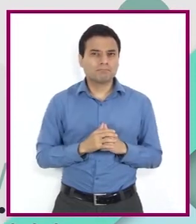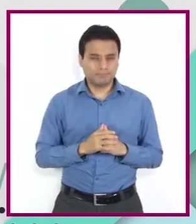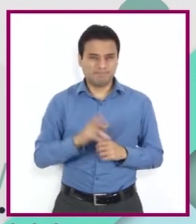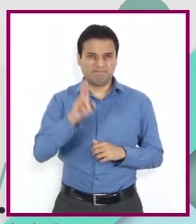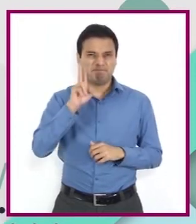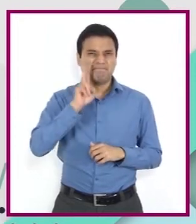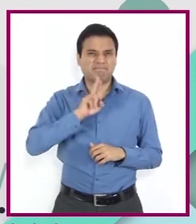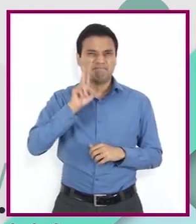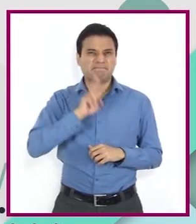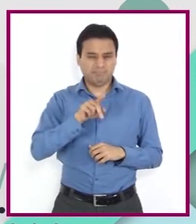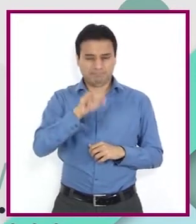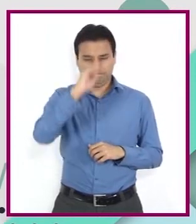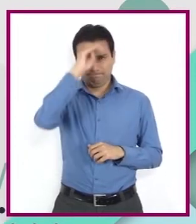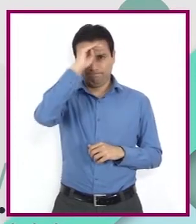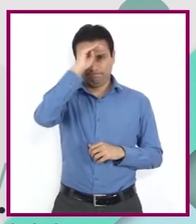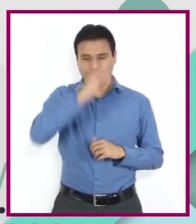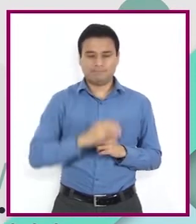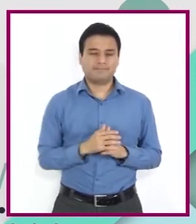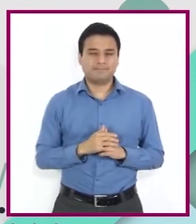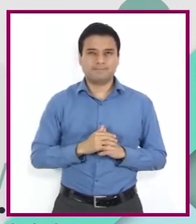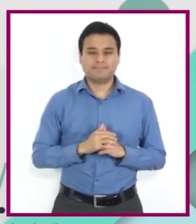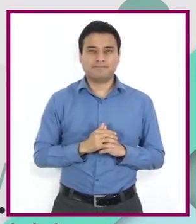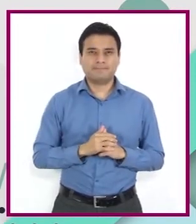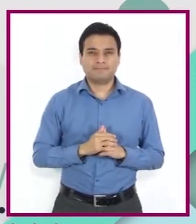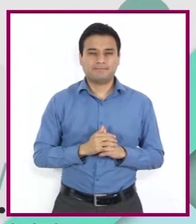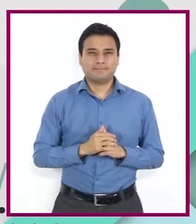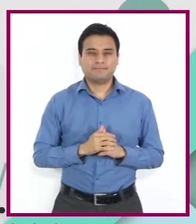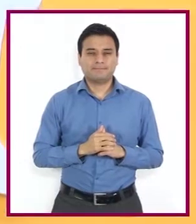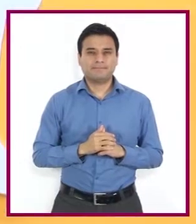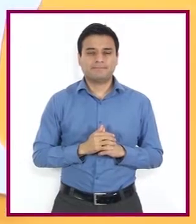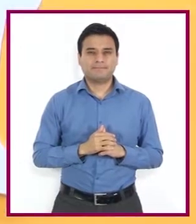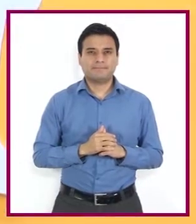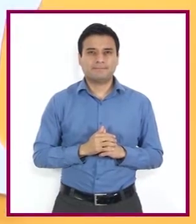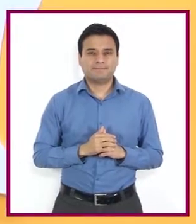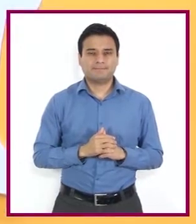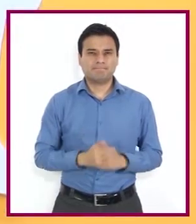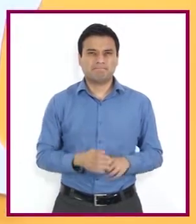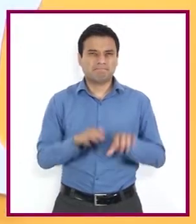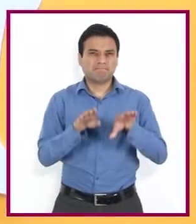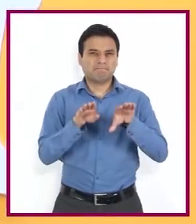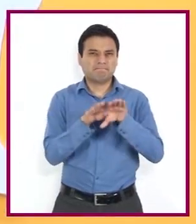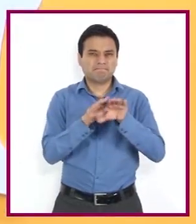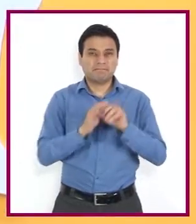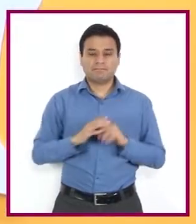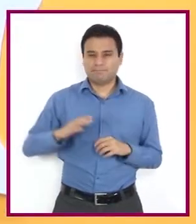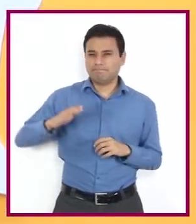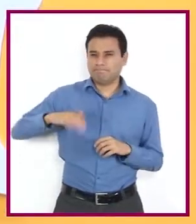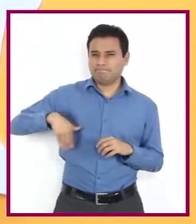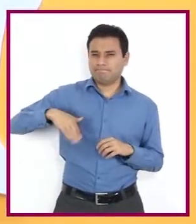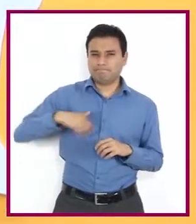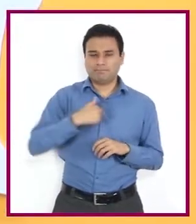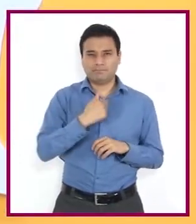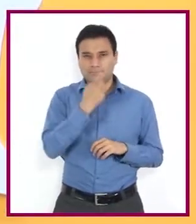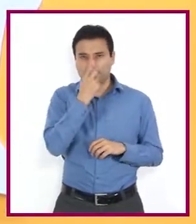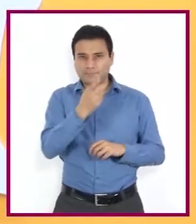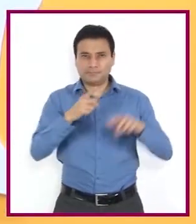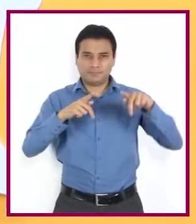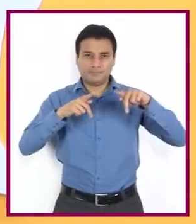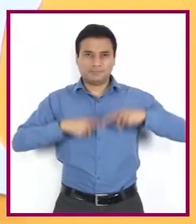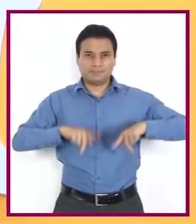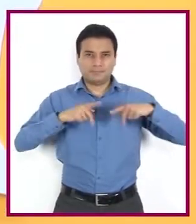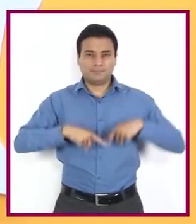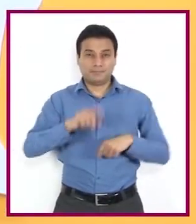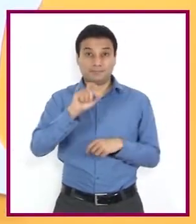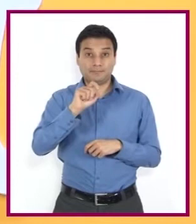momento para pensar y argumenten su respuesta. Veamos qué sucede. En la pregunta anterior contábamos con 20 obreros.